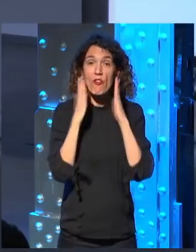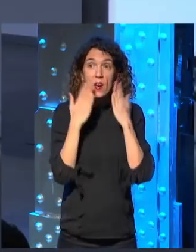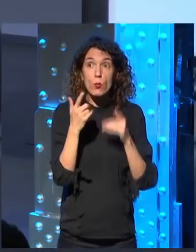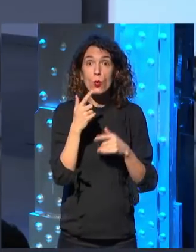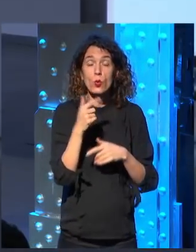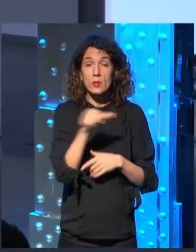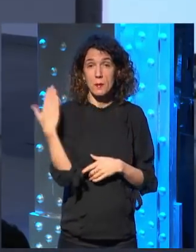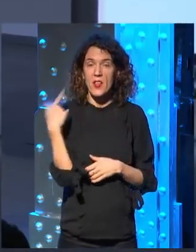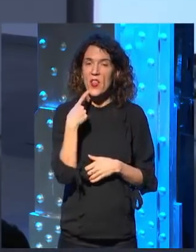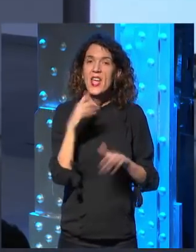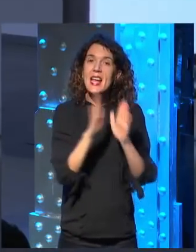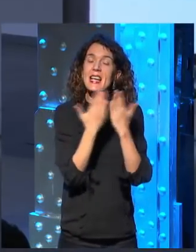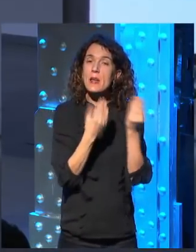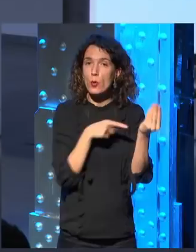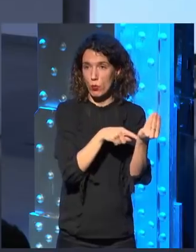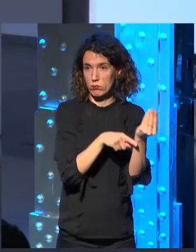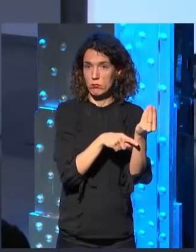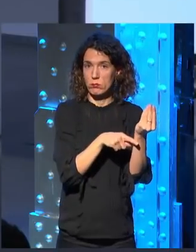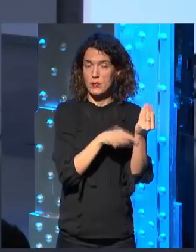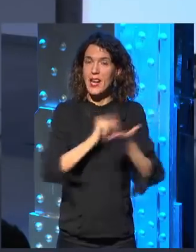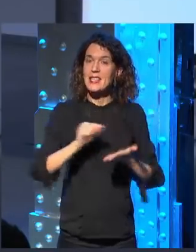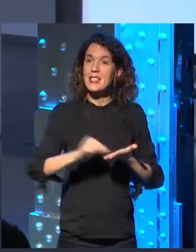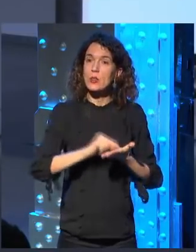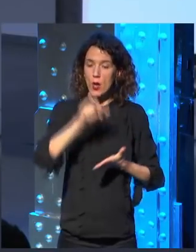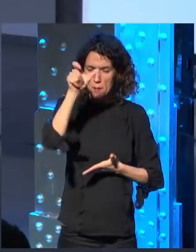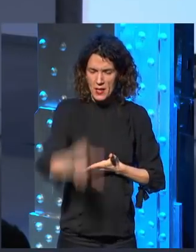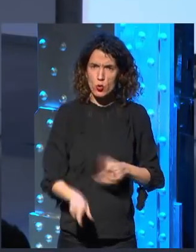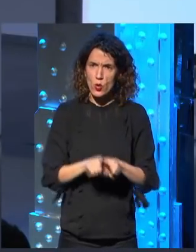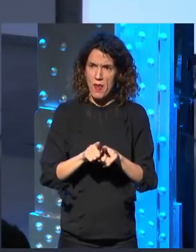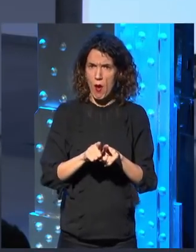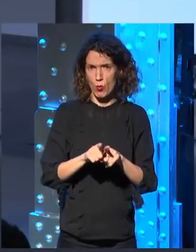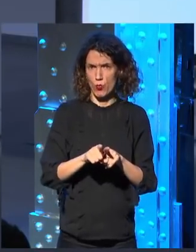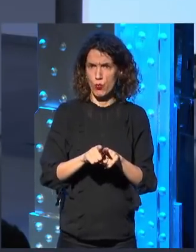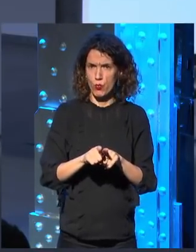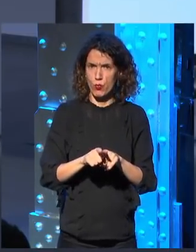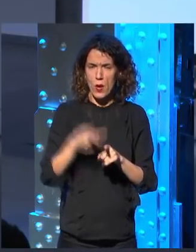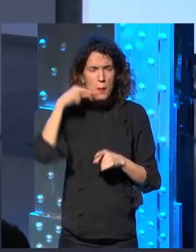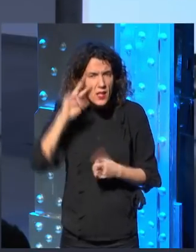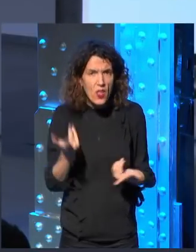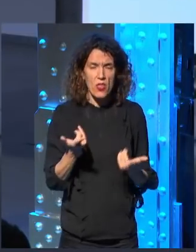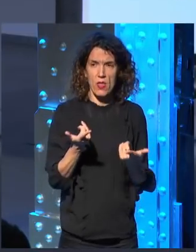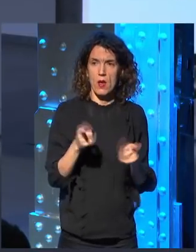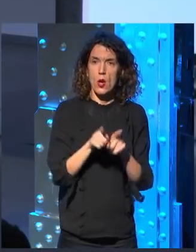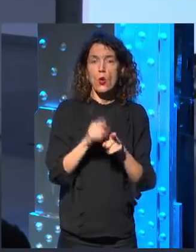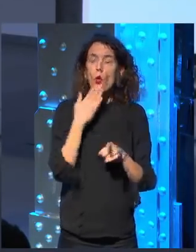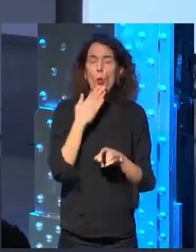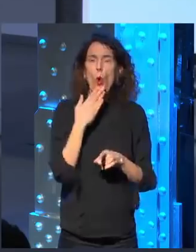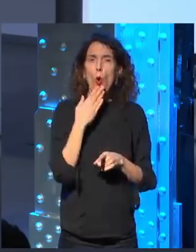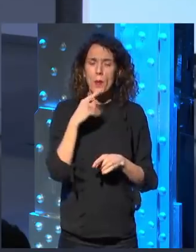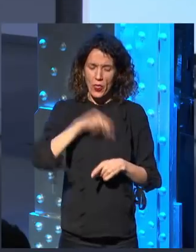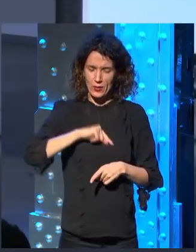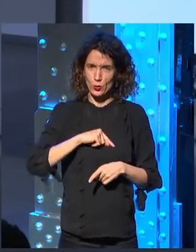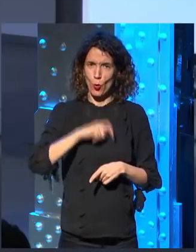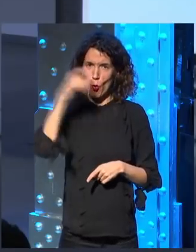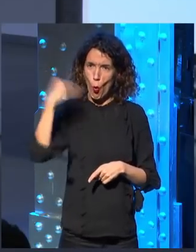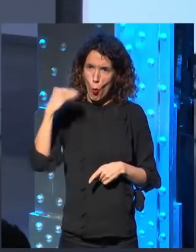Facebook el otro día que es el libro escrito por alguien muy veterano con el aliento de una persona muy joven.